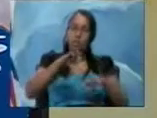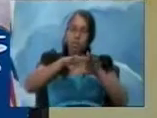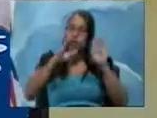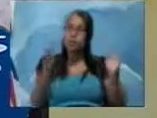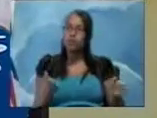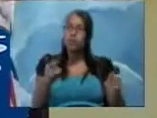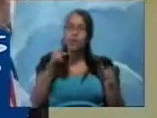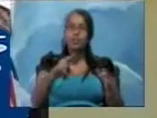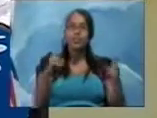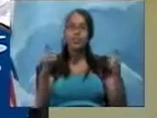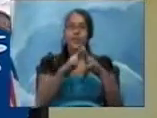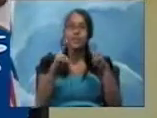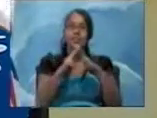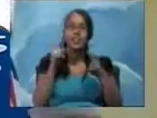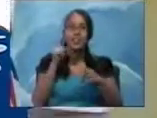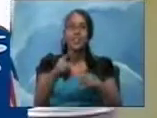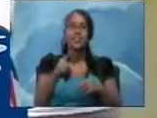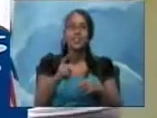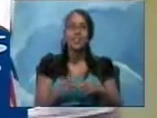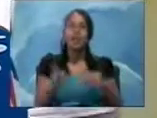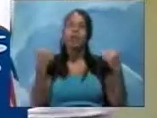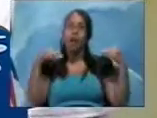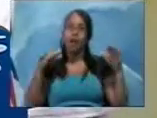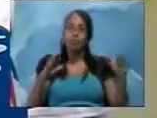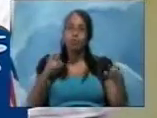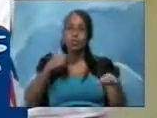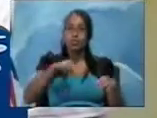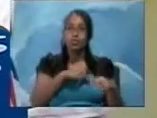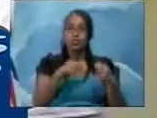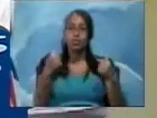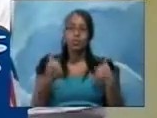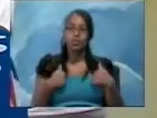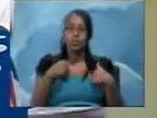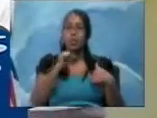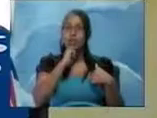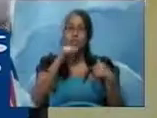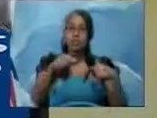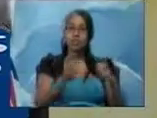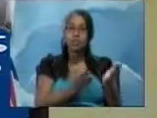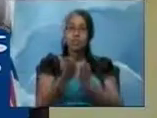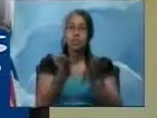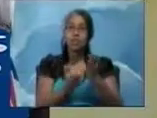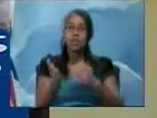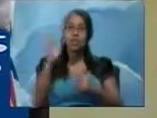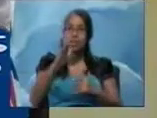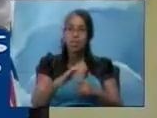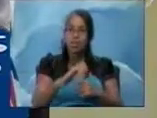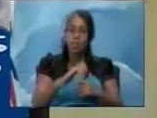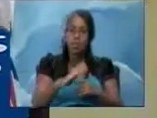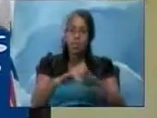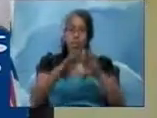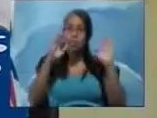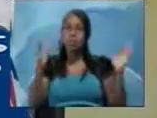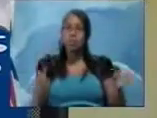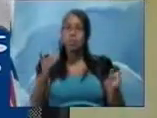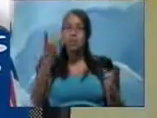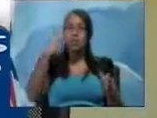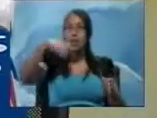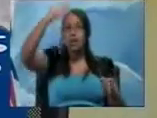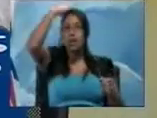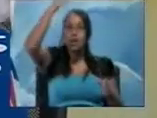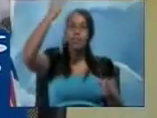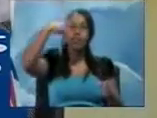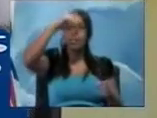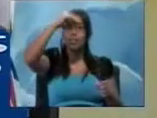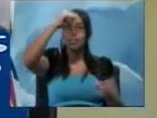conocían ellos incluso nosotros yo este su servidor ha estado en la tumba del Rey David porque hasta el día de